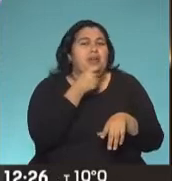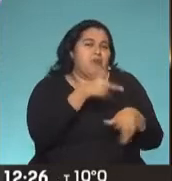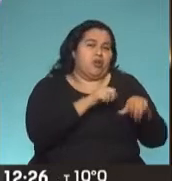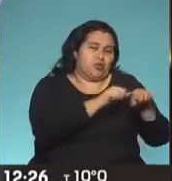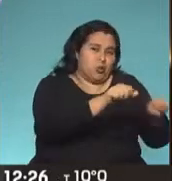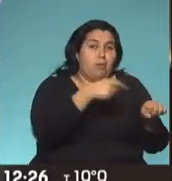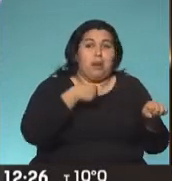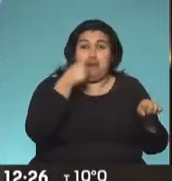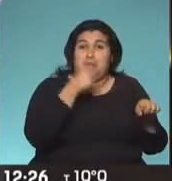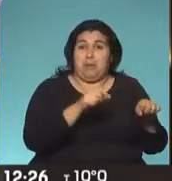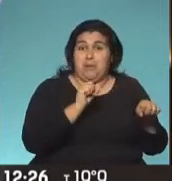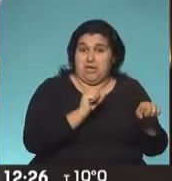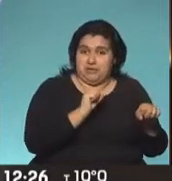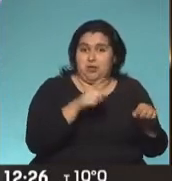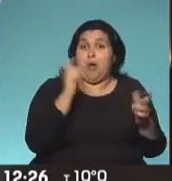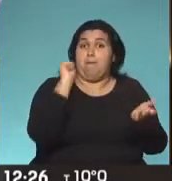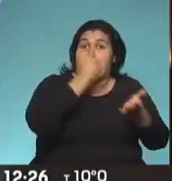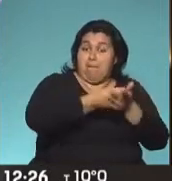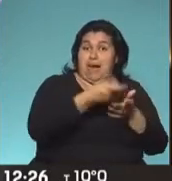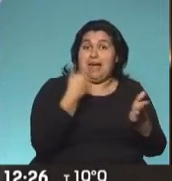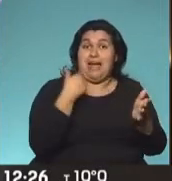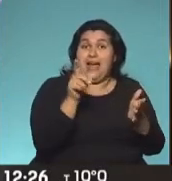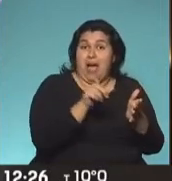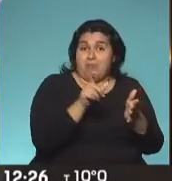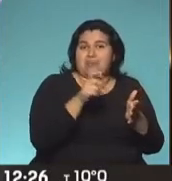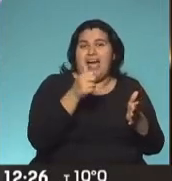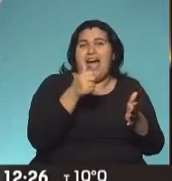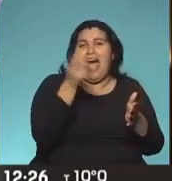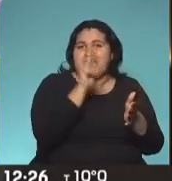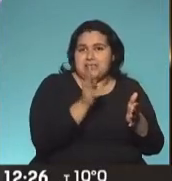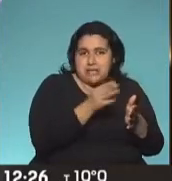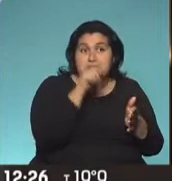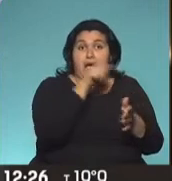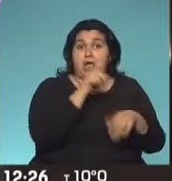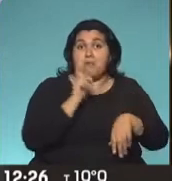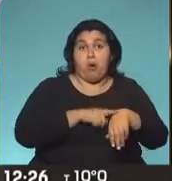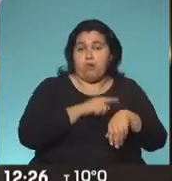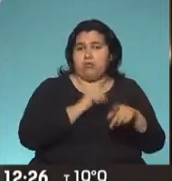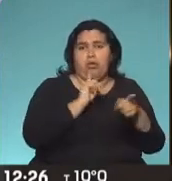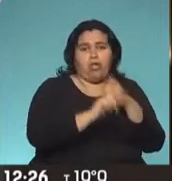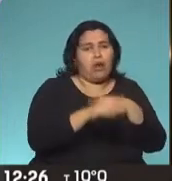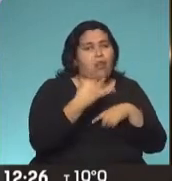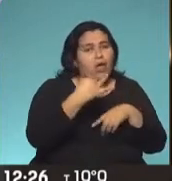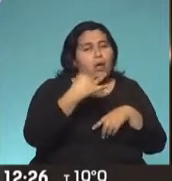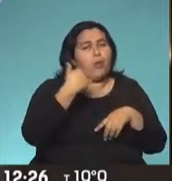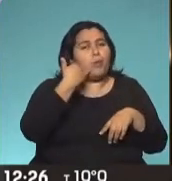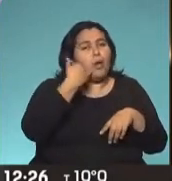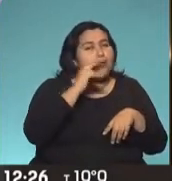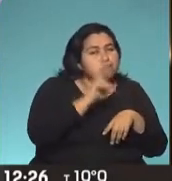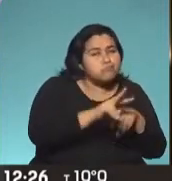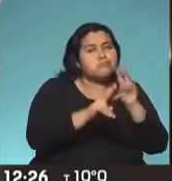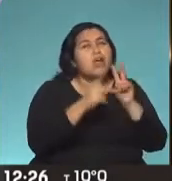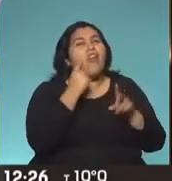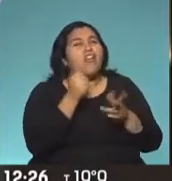por mil pesos pagando con la tarjeta de anses te hacen en ese momento hay que fijarse los días y que supermercados